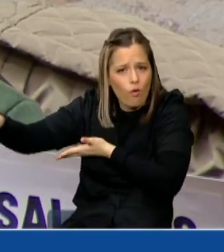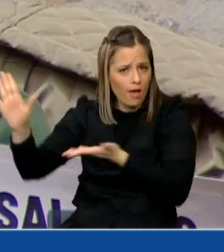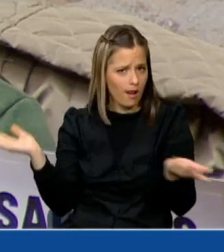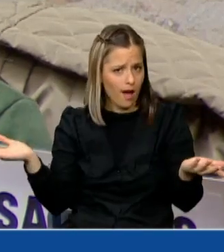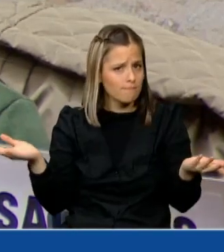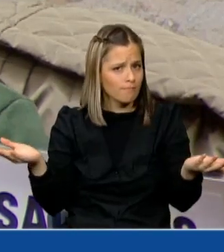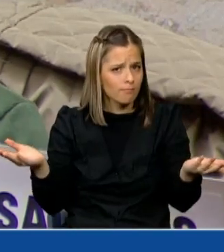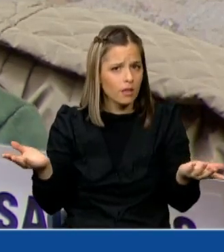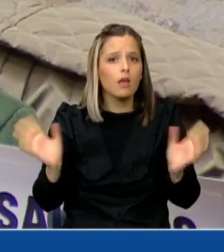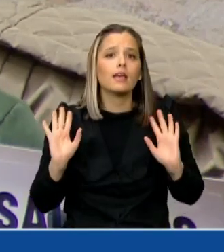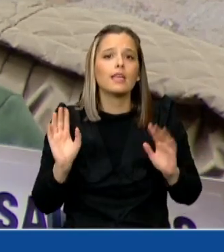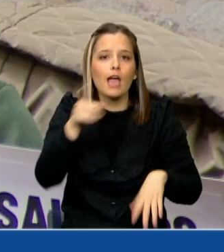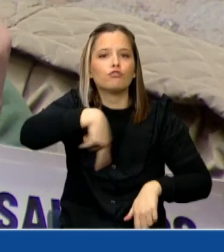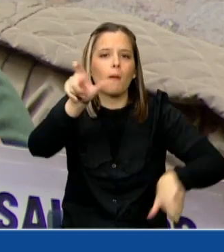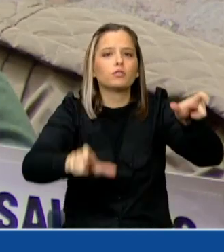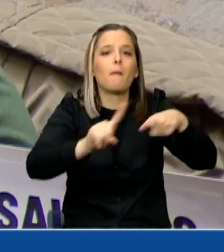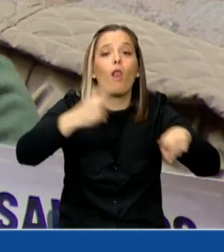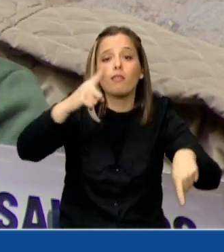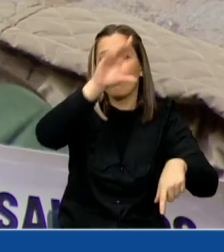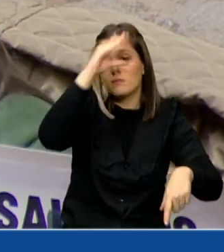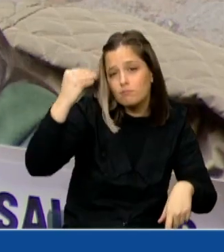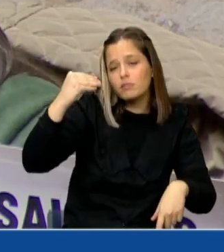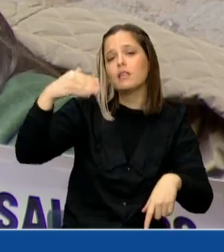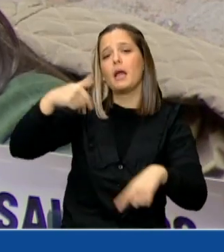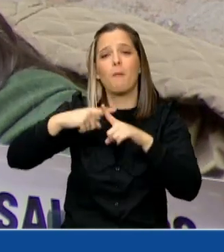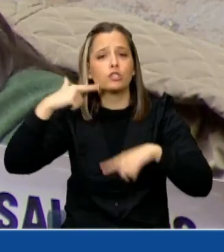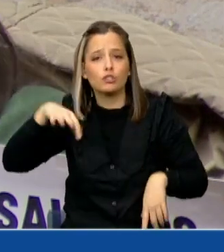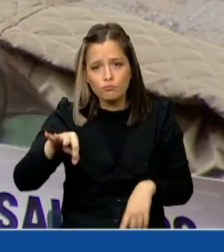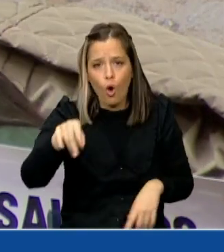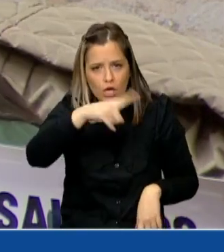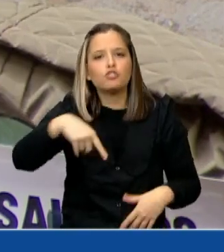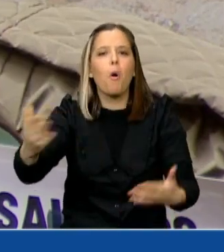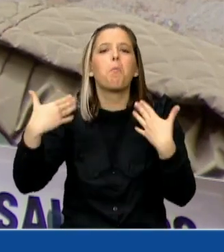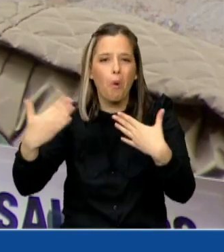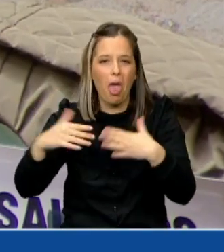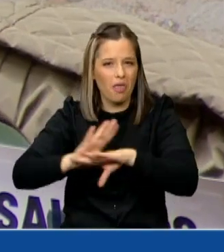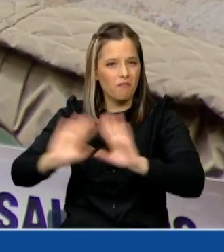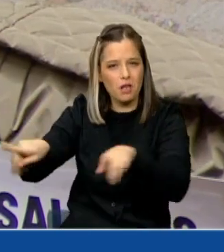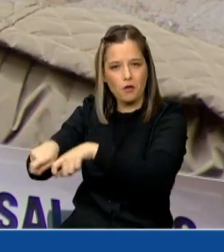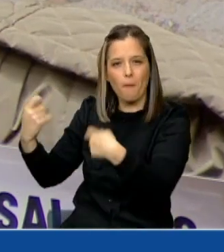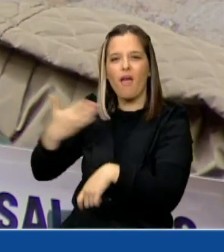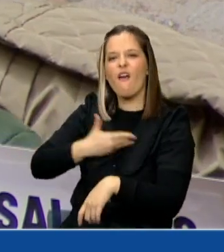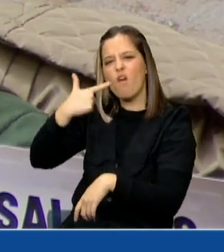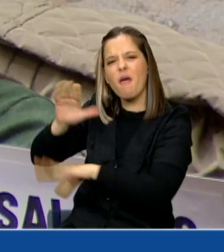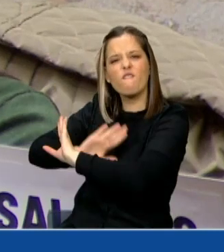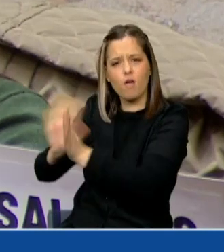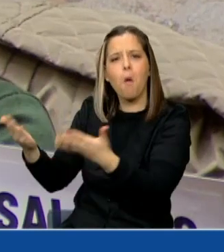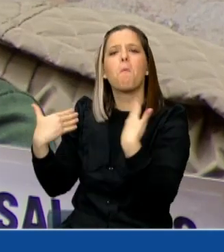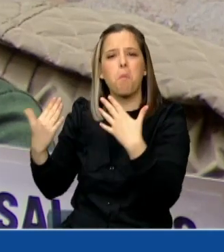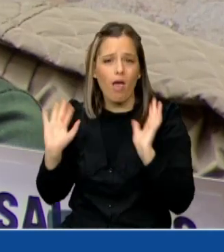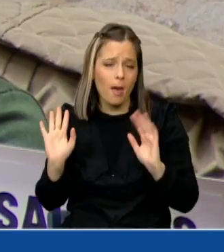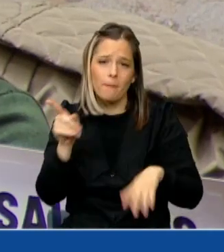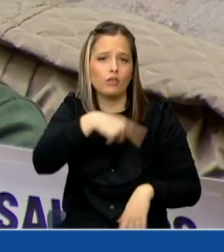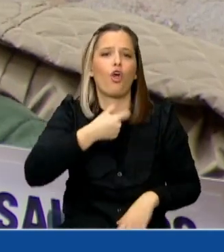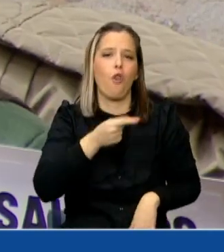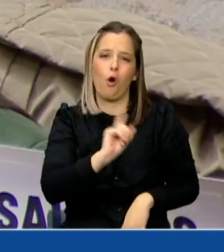que no es porque no pueden, no lo hacen porque no quieren. Y en este sentido, una última cuestión que me